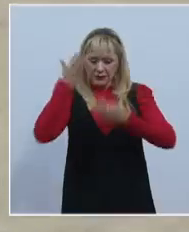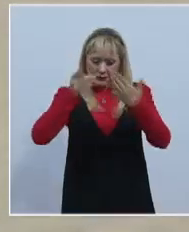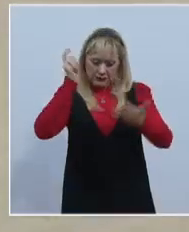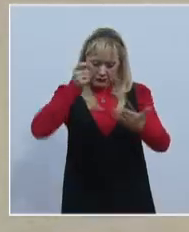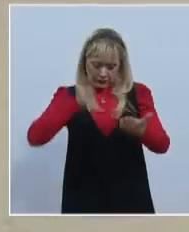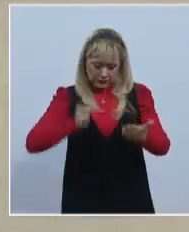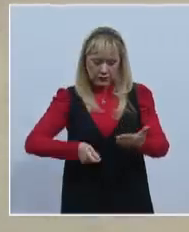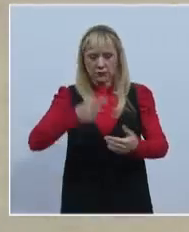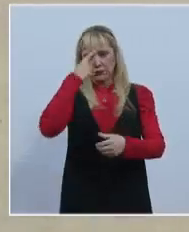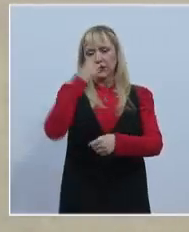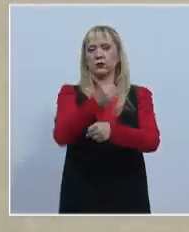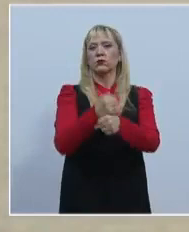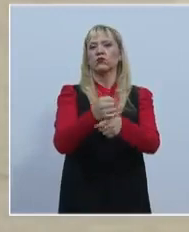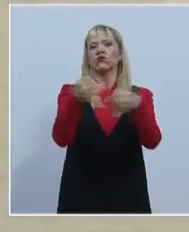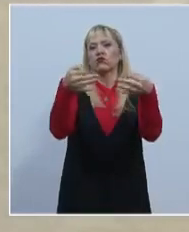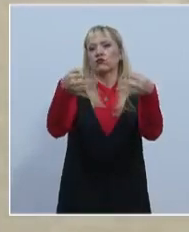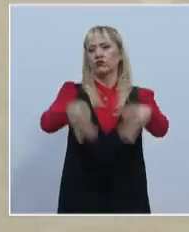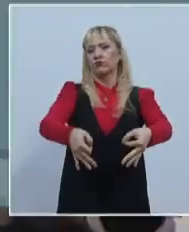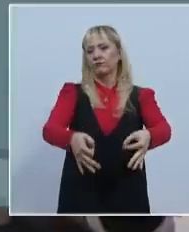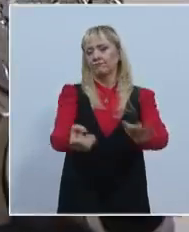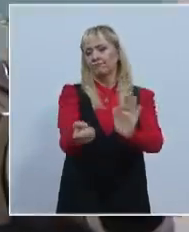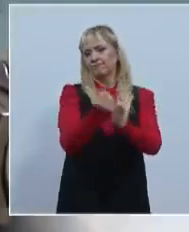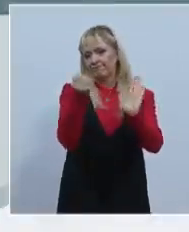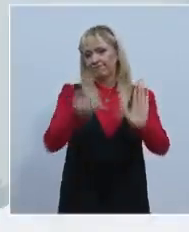la verificación.